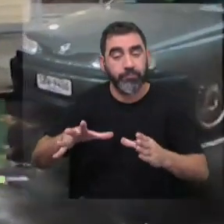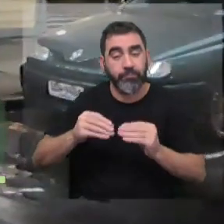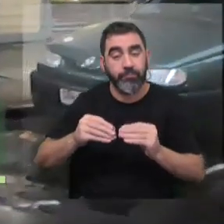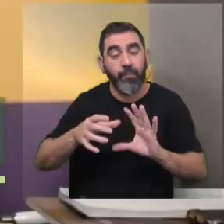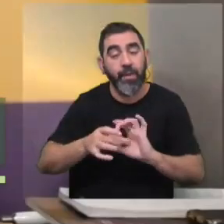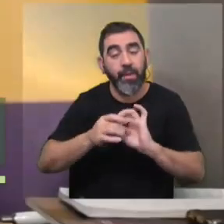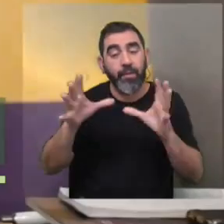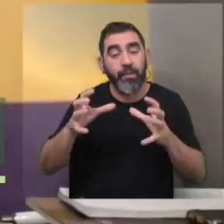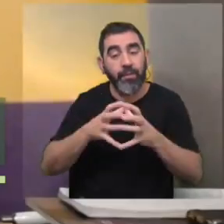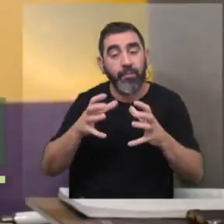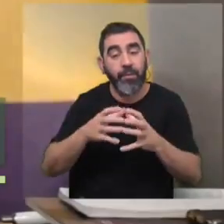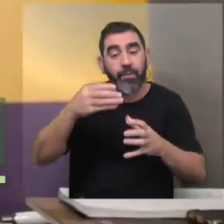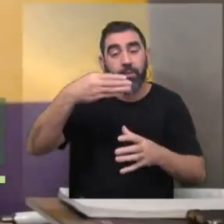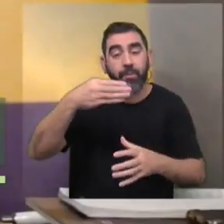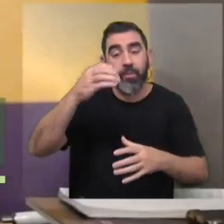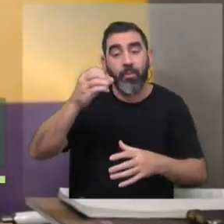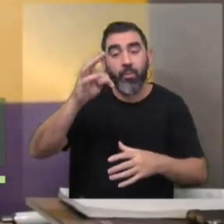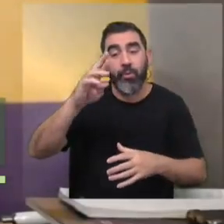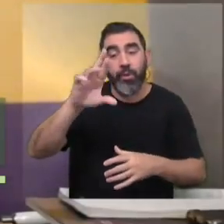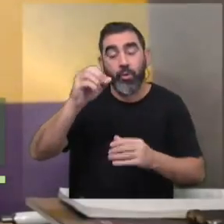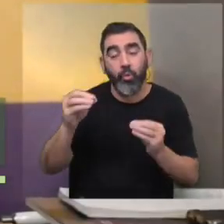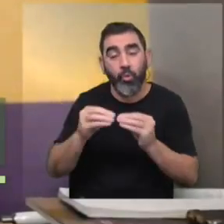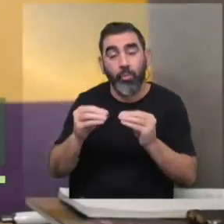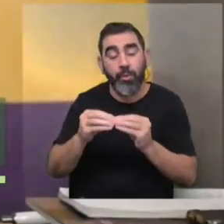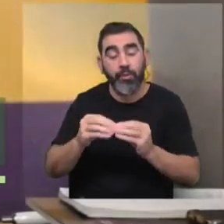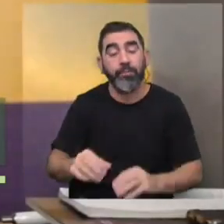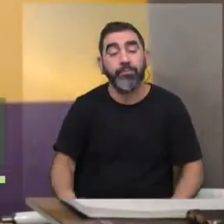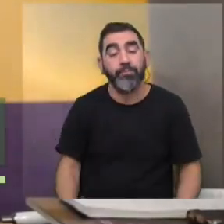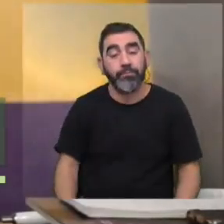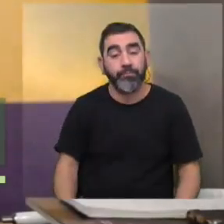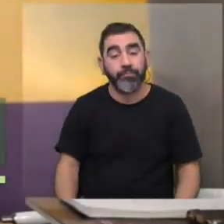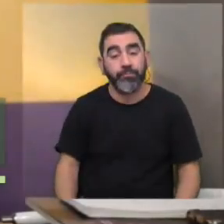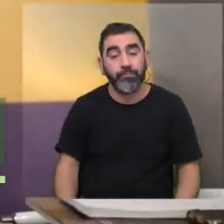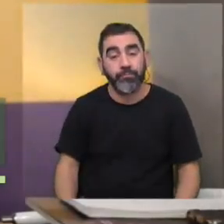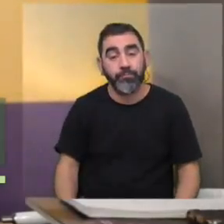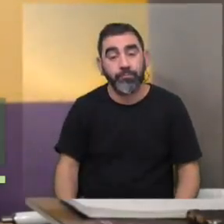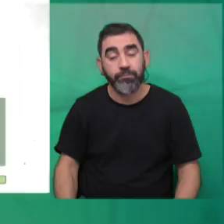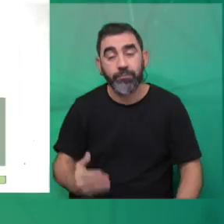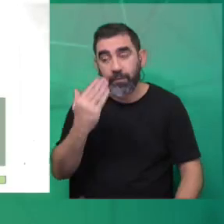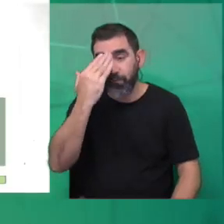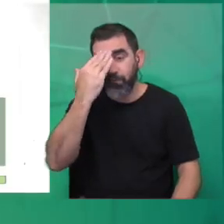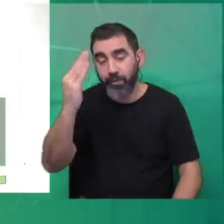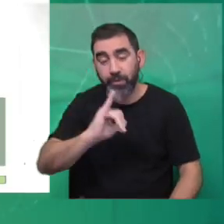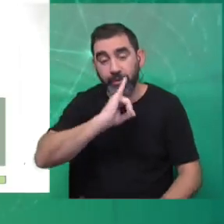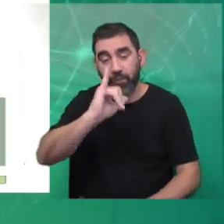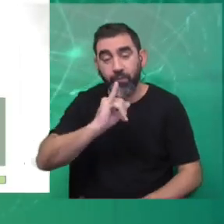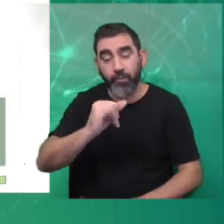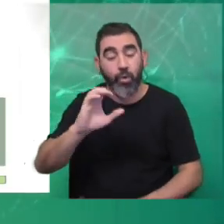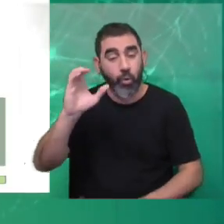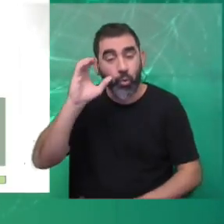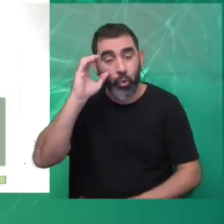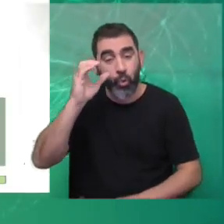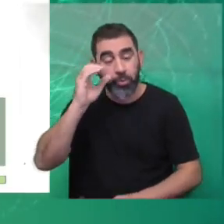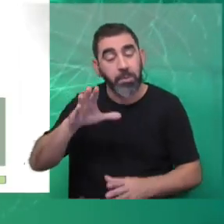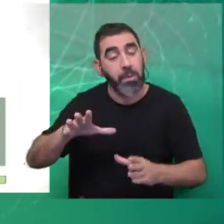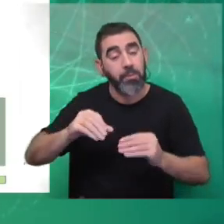independientes sobre Mónica Botero como compañera de fórmula de Pablo mierez acerca del frente amplio el informe muestra que Carolina cose es